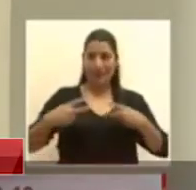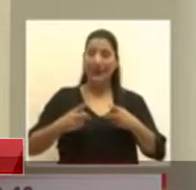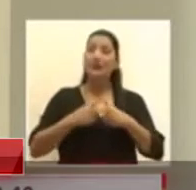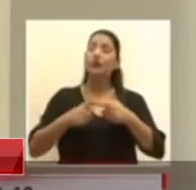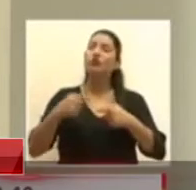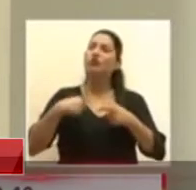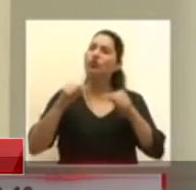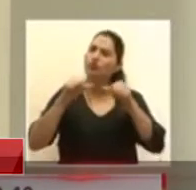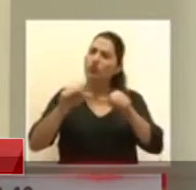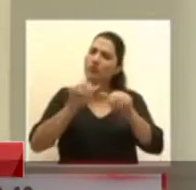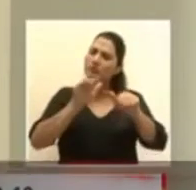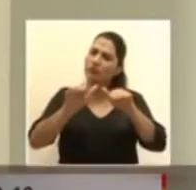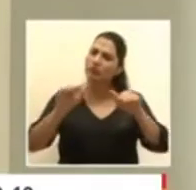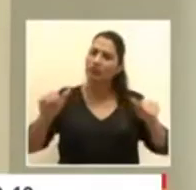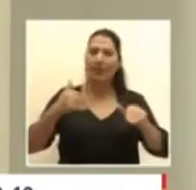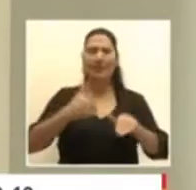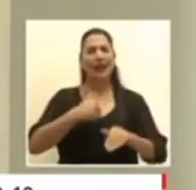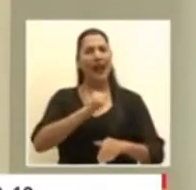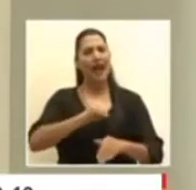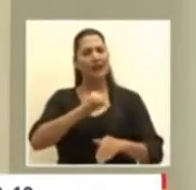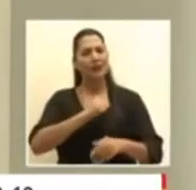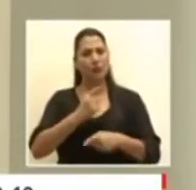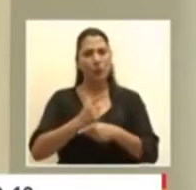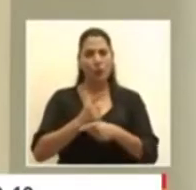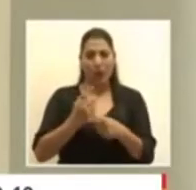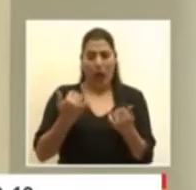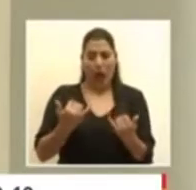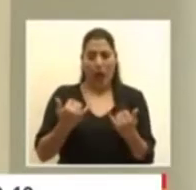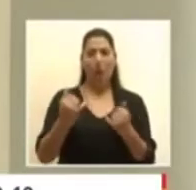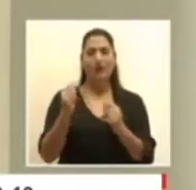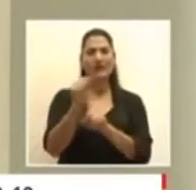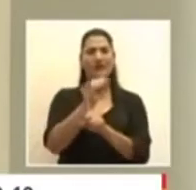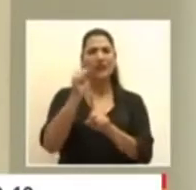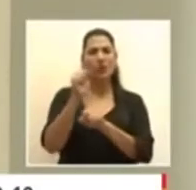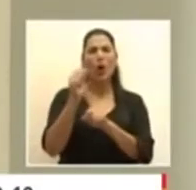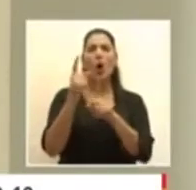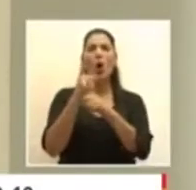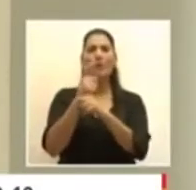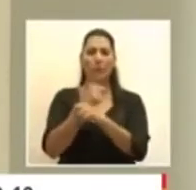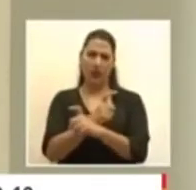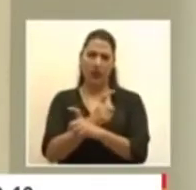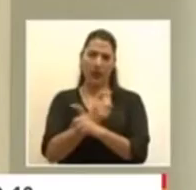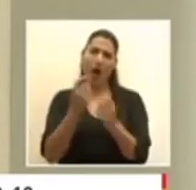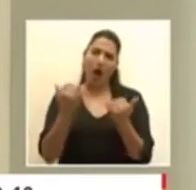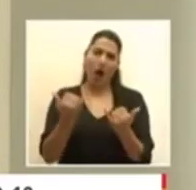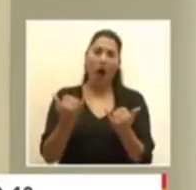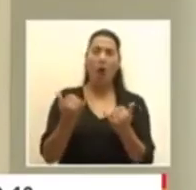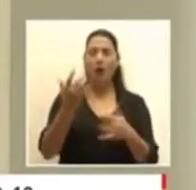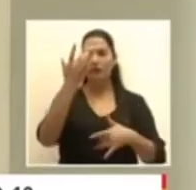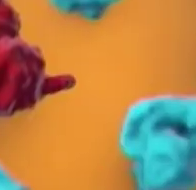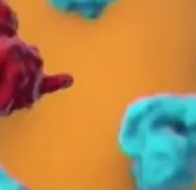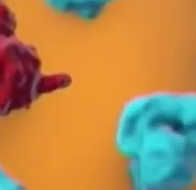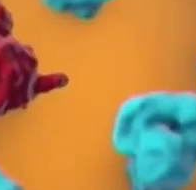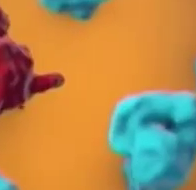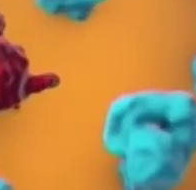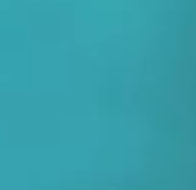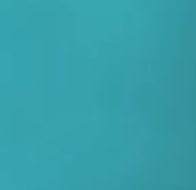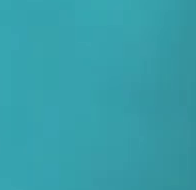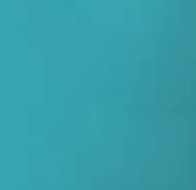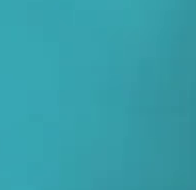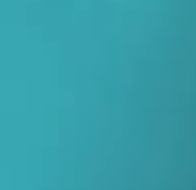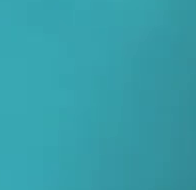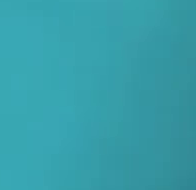mantengamos la postura correcta en medio de una situación tan complicada como lo es la pandemia que estamos viviendo por